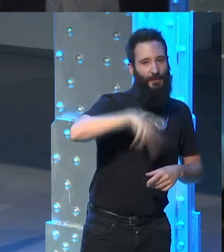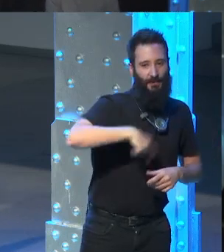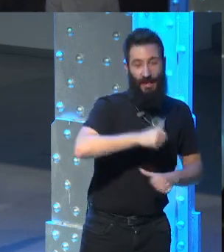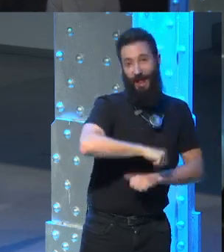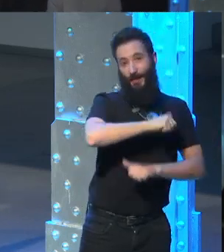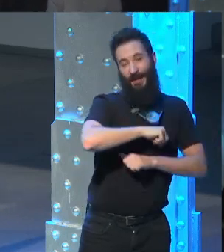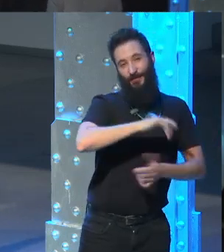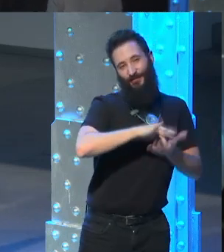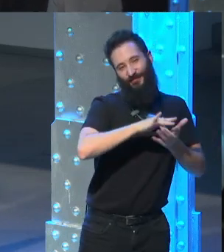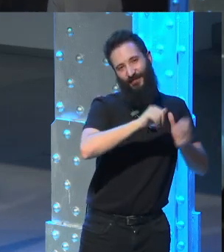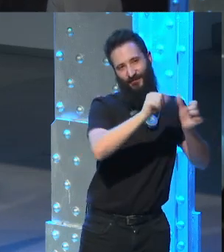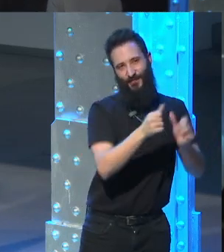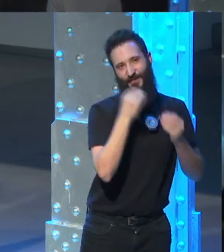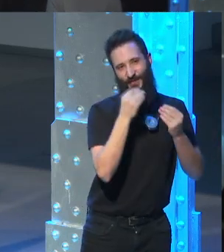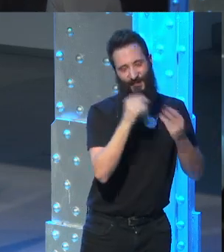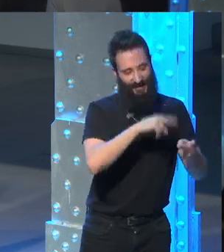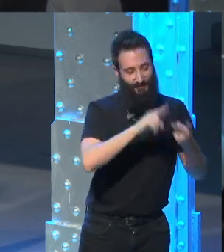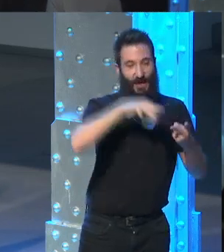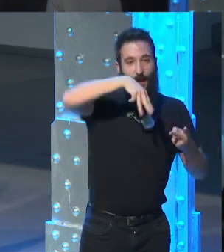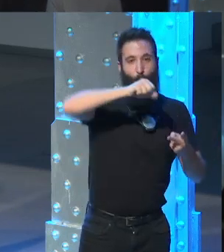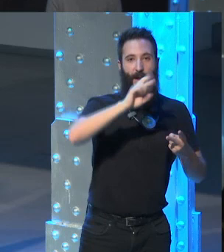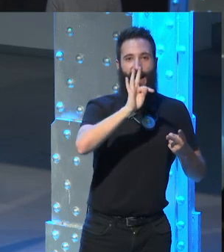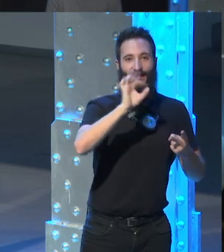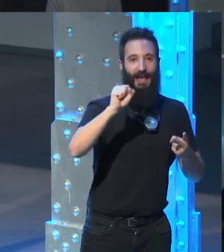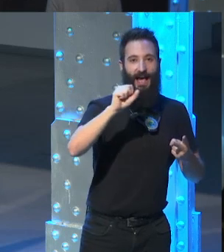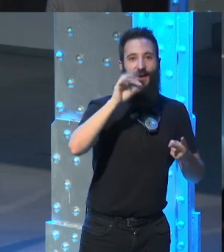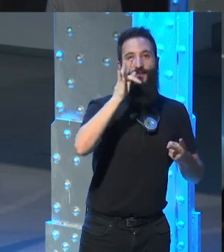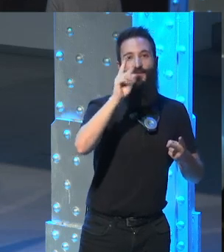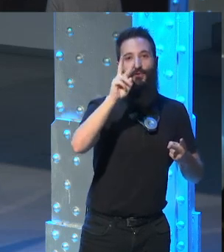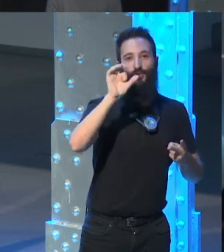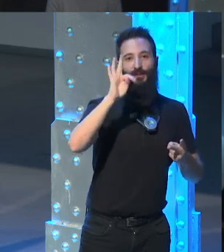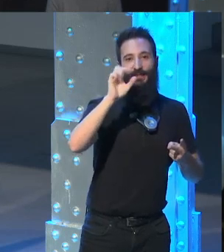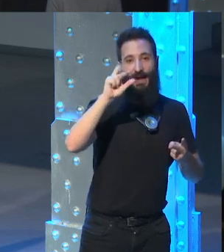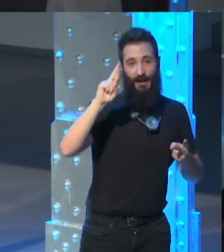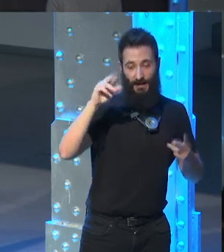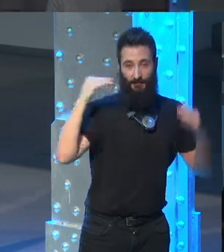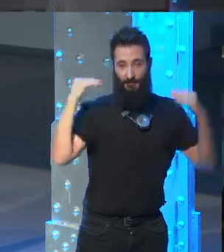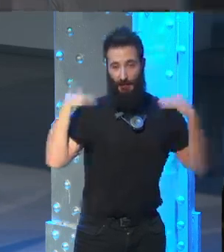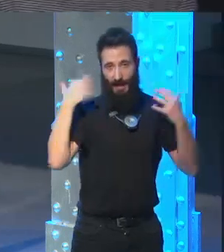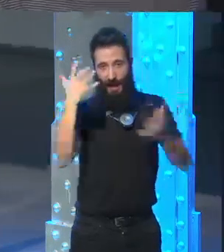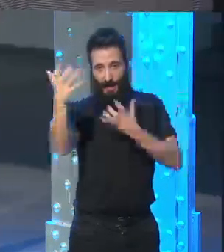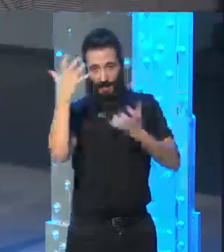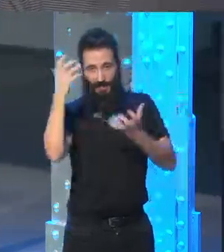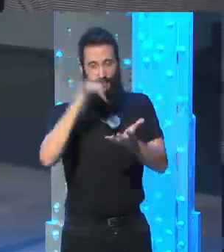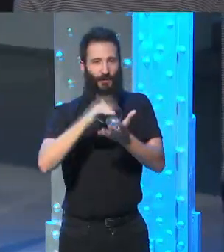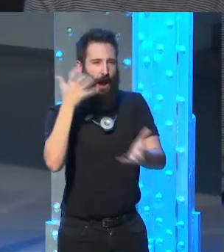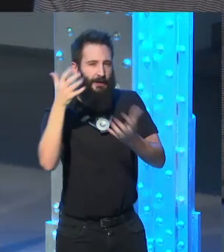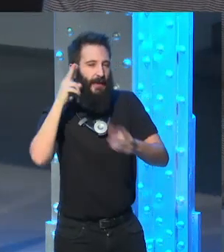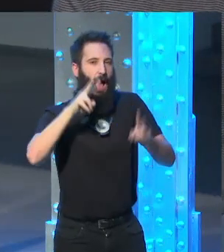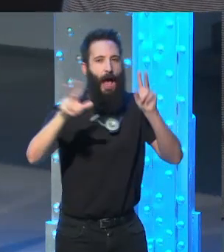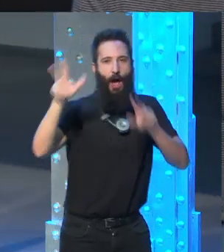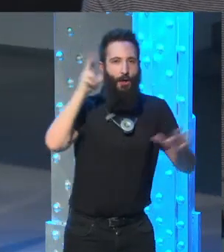mucha labia. Marta Fuster, ella es la artista. Es artista audiovisual, ya está enamorada de la